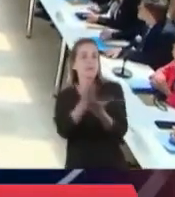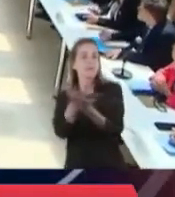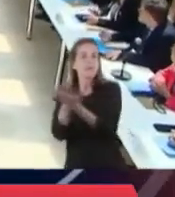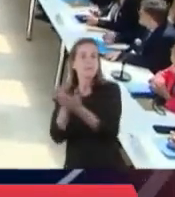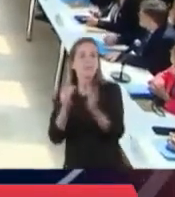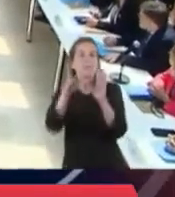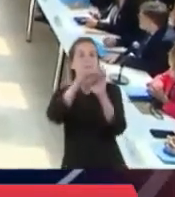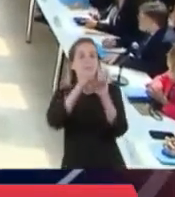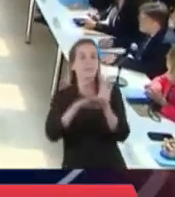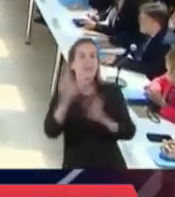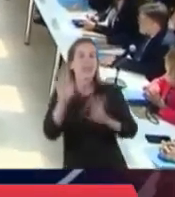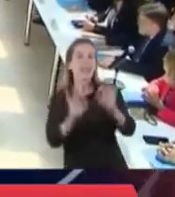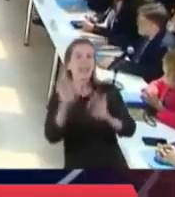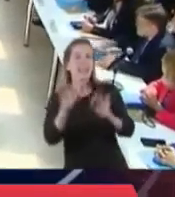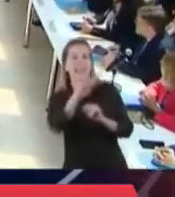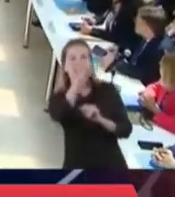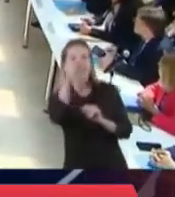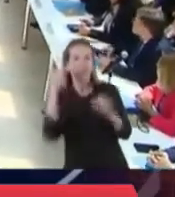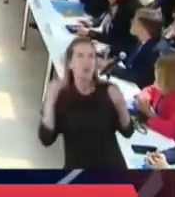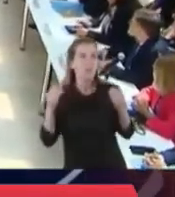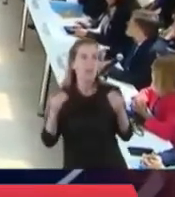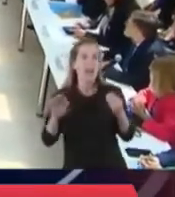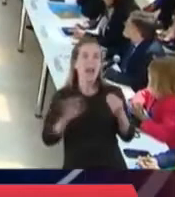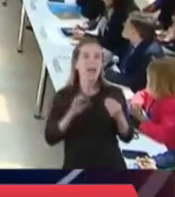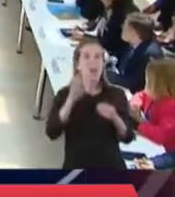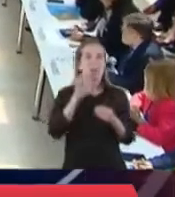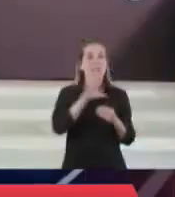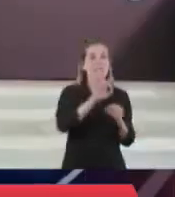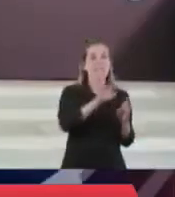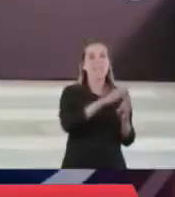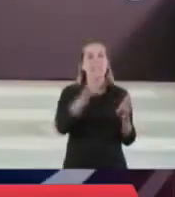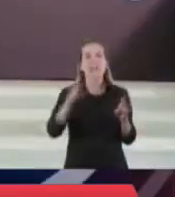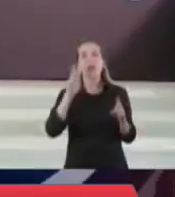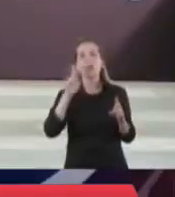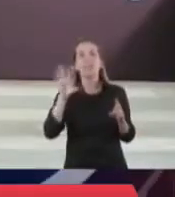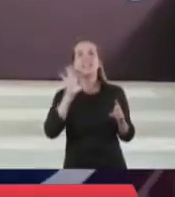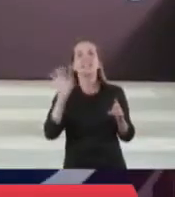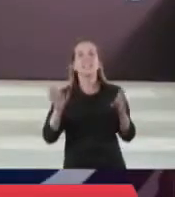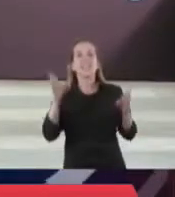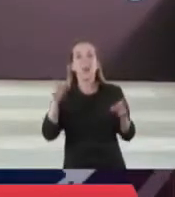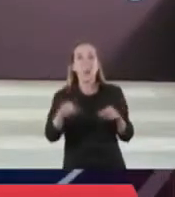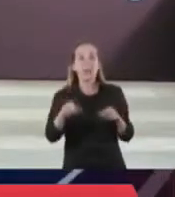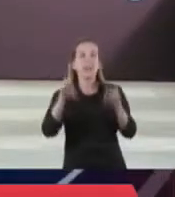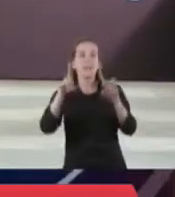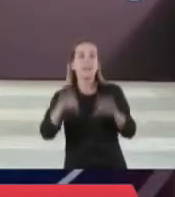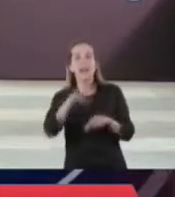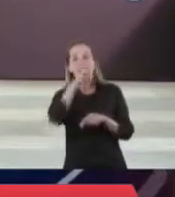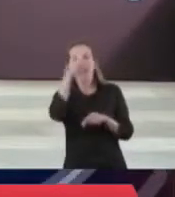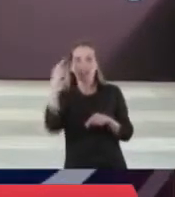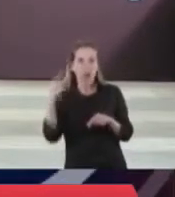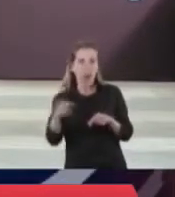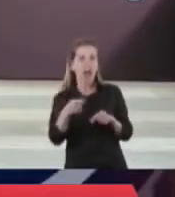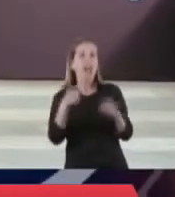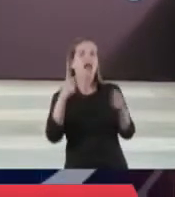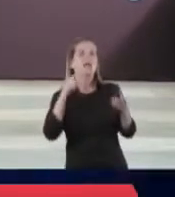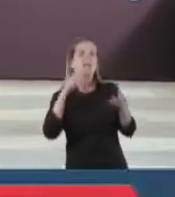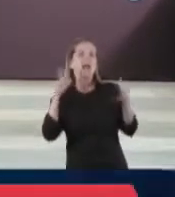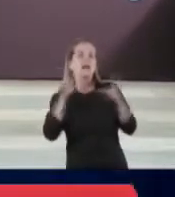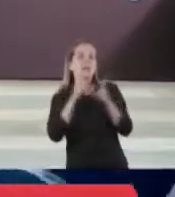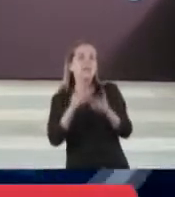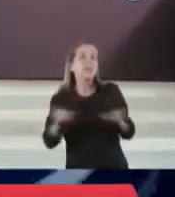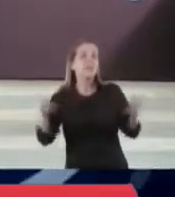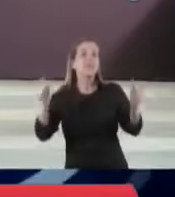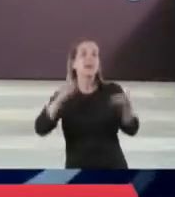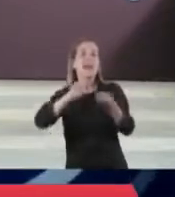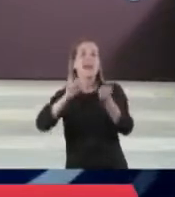con el Amazonas en Brasil y cómo esto repercute en toda la zona. Por eso el hincapié que hizo